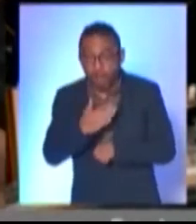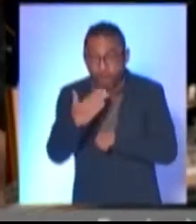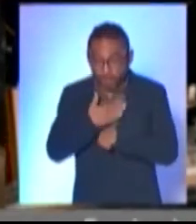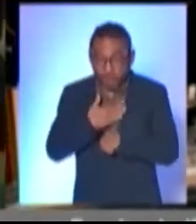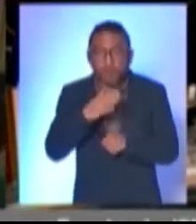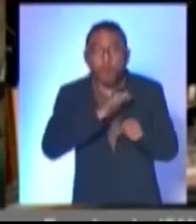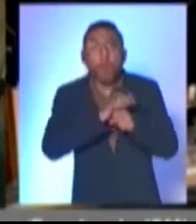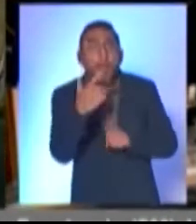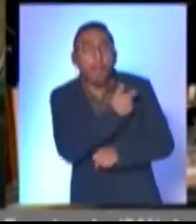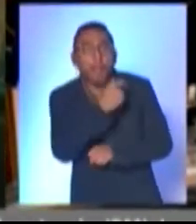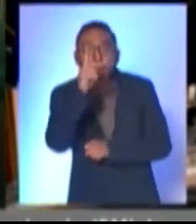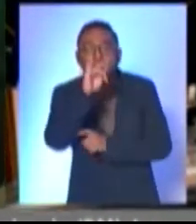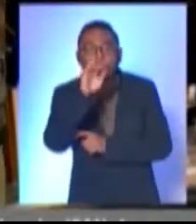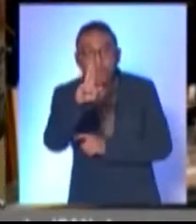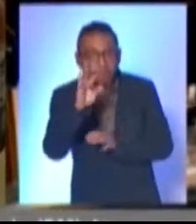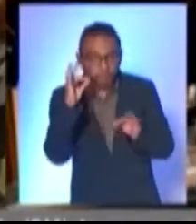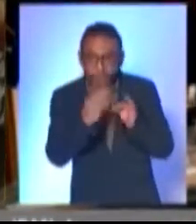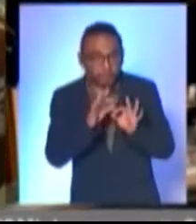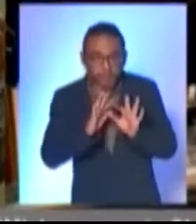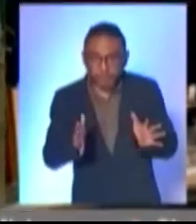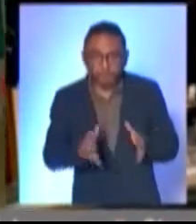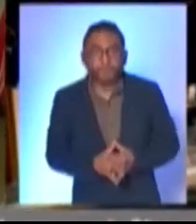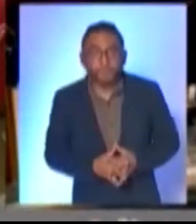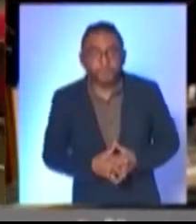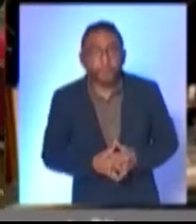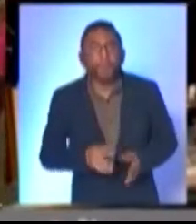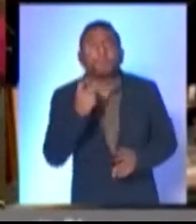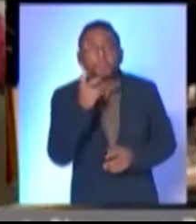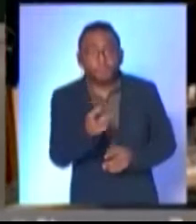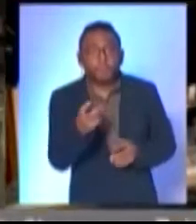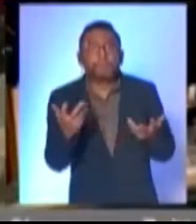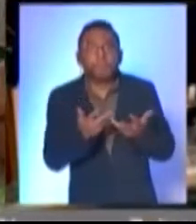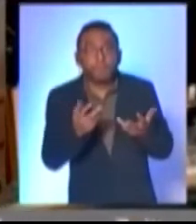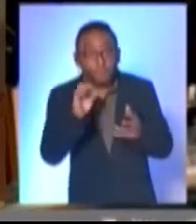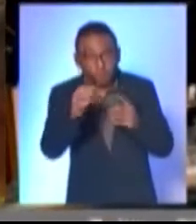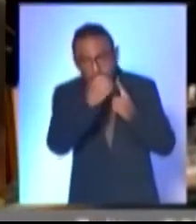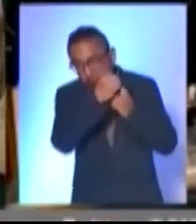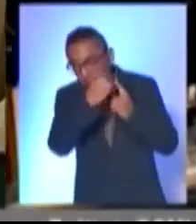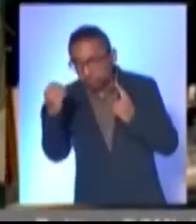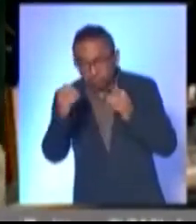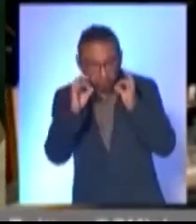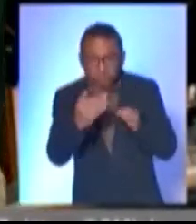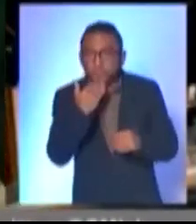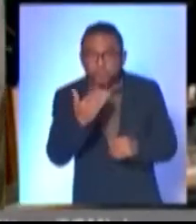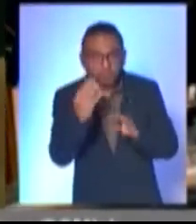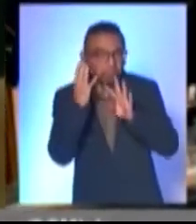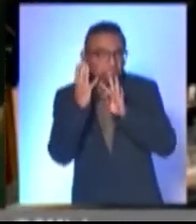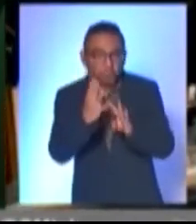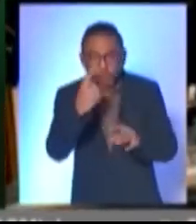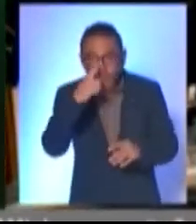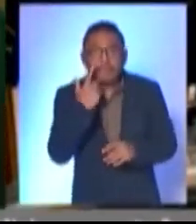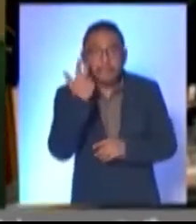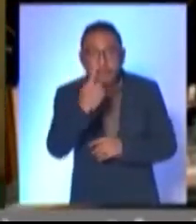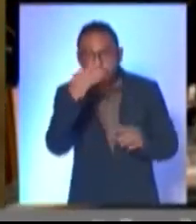Pfizer. Sería todo. Su jeringa ya está vacía. La dinámica se ejecutó con una mayor organización y con la meta de aplicar